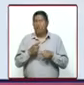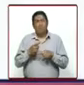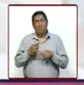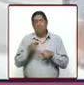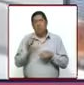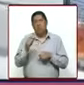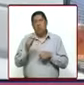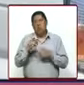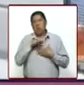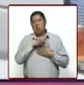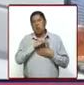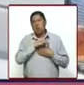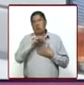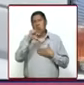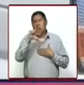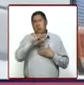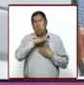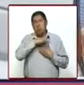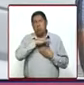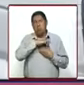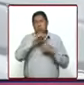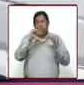ganamos.